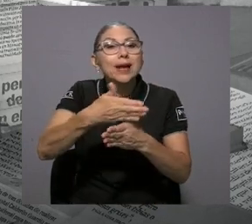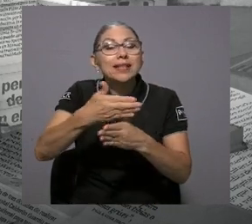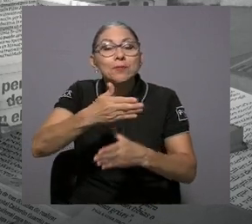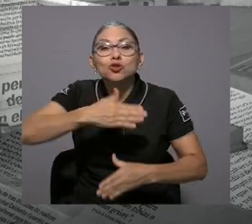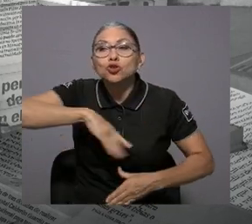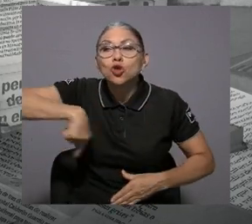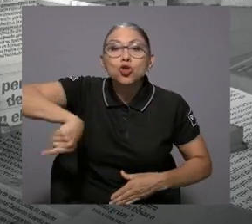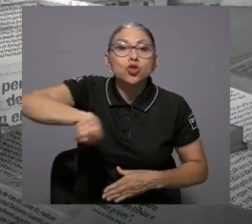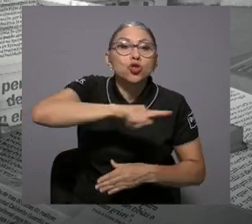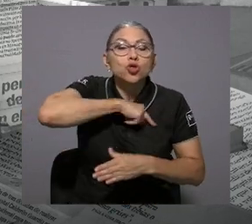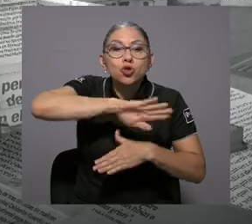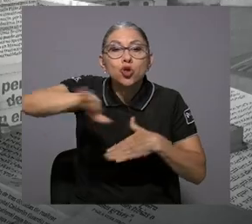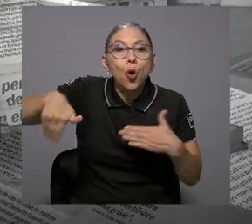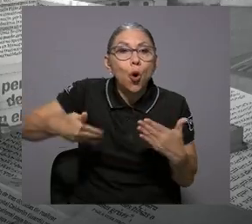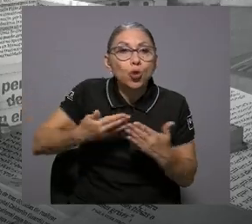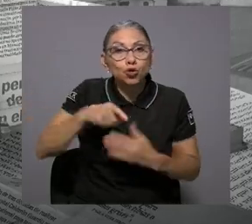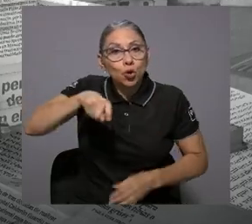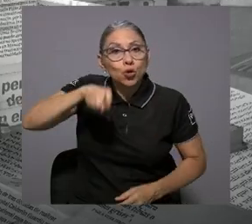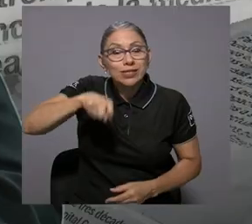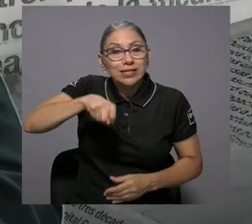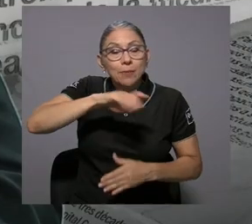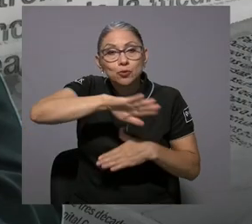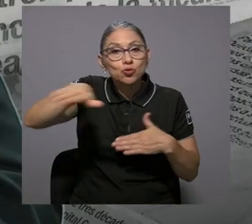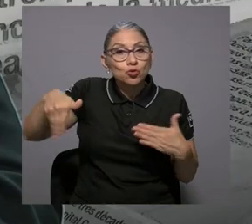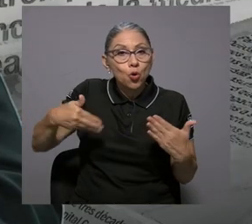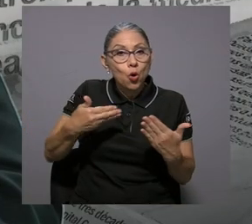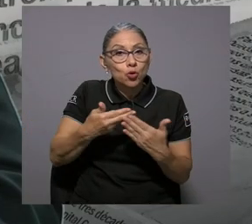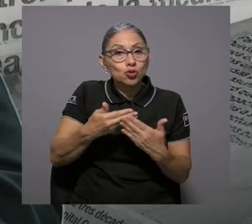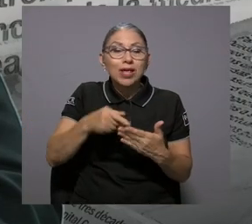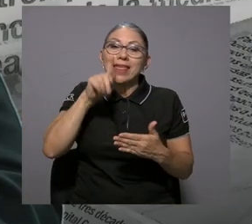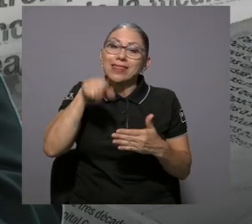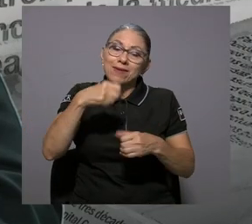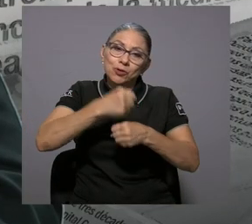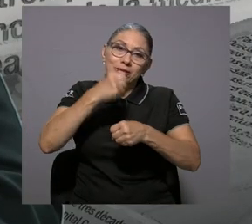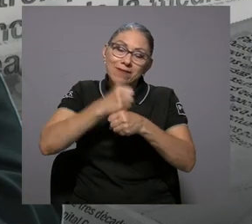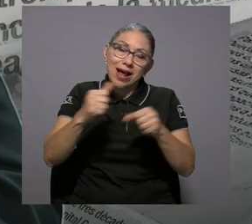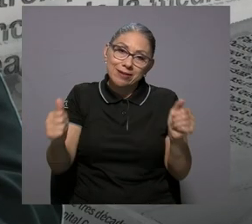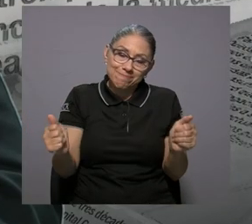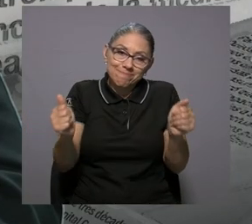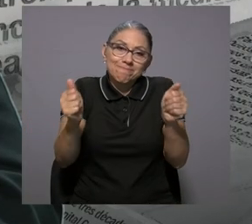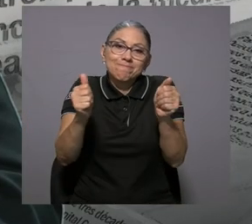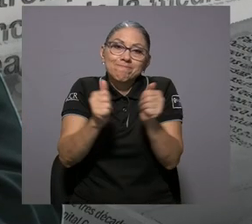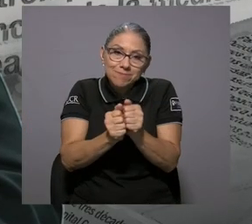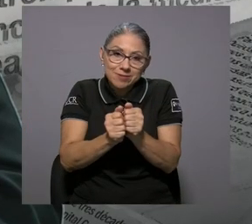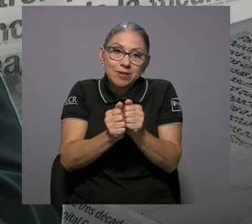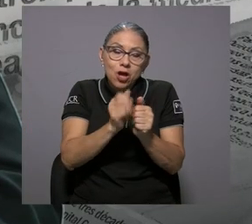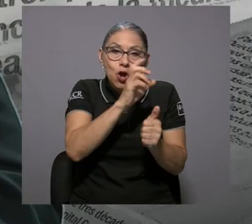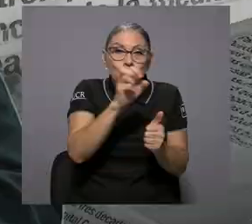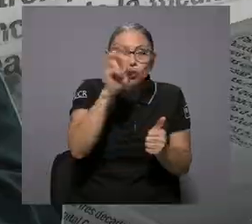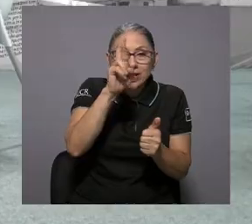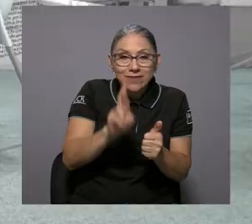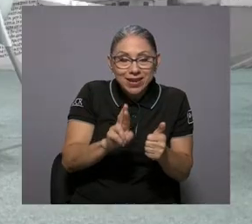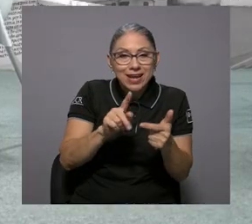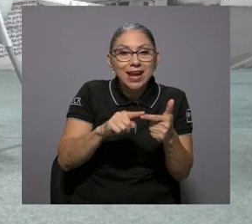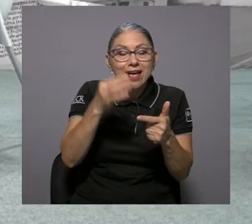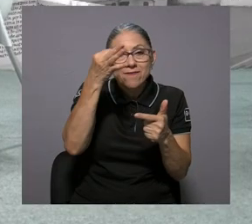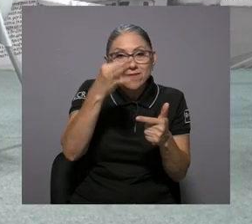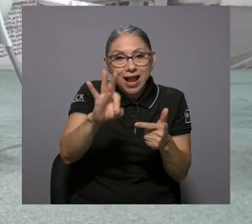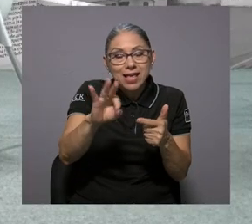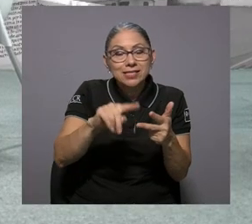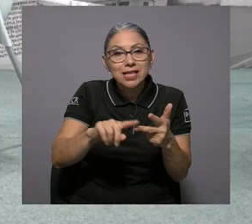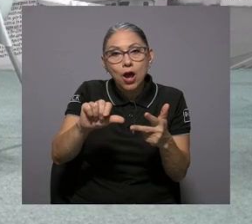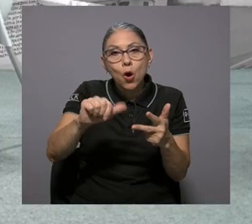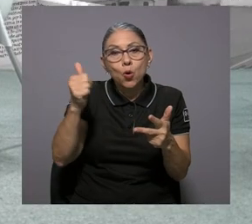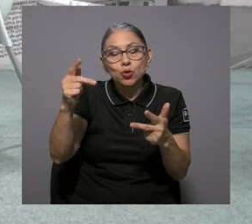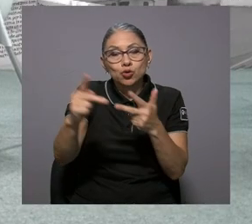todos, y por eso tenemos que trabajar en común, en conjunto, que sea Costa Rica, Francia, otros